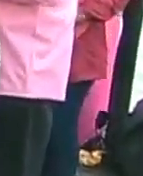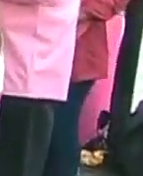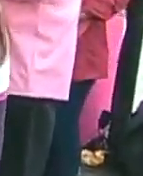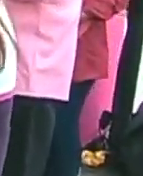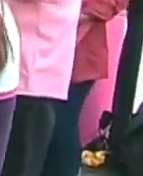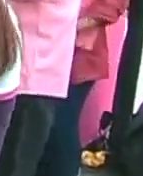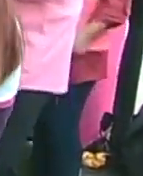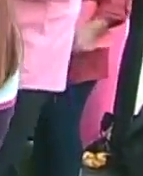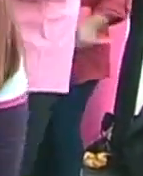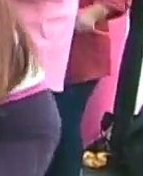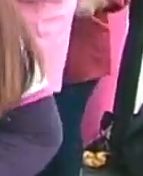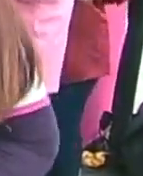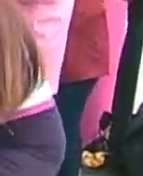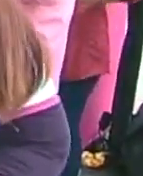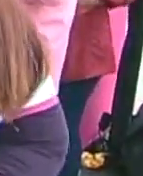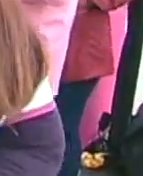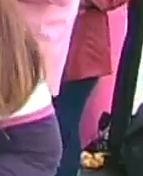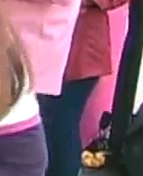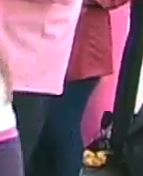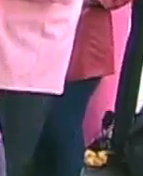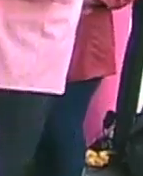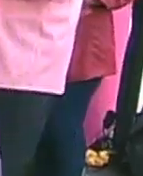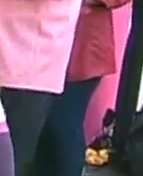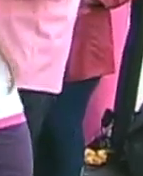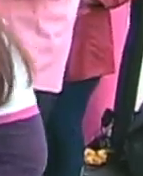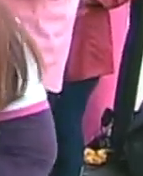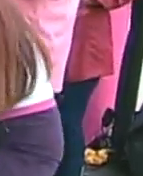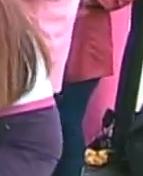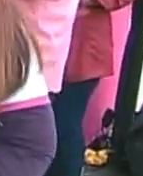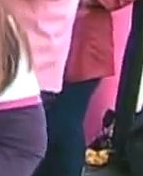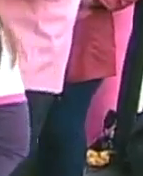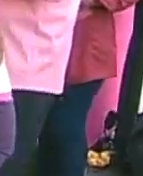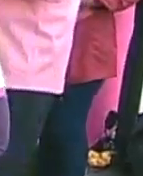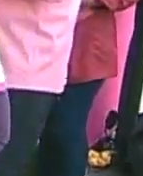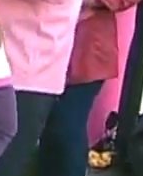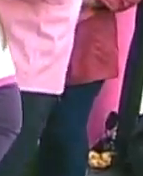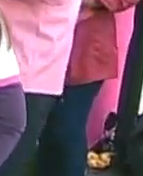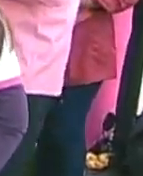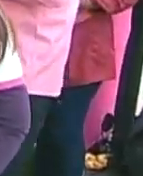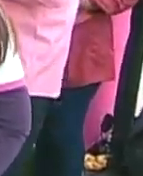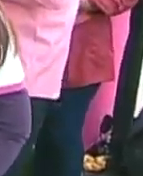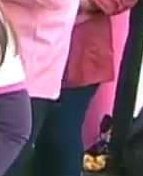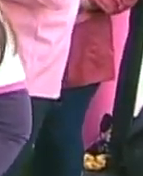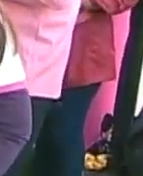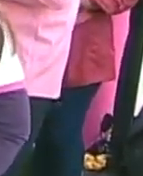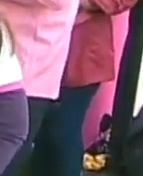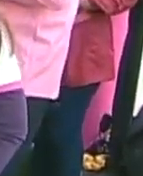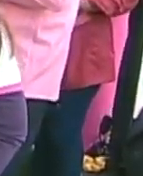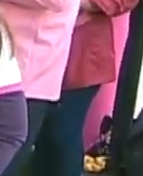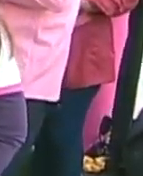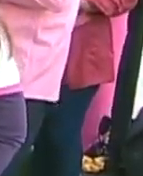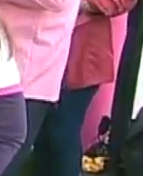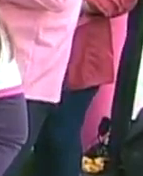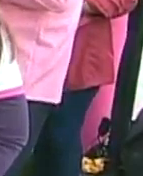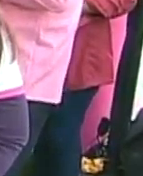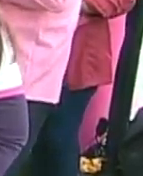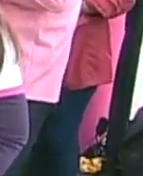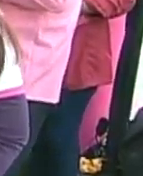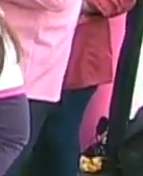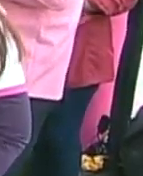complejo Miraflores, específicamente en la Plaza Bicentenario, en este encuentro que está lleno de mucha emotividad, de